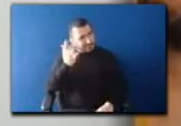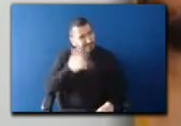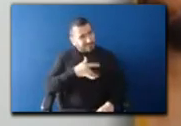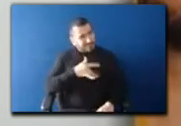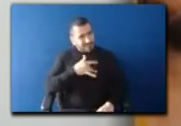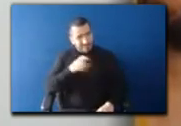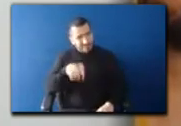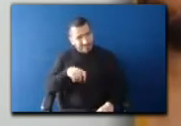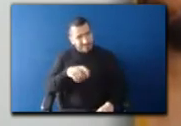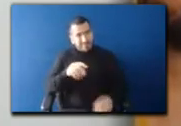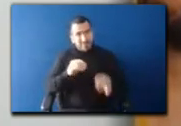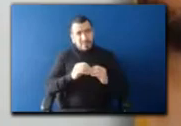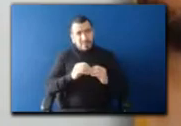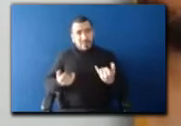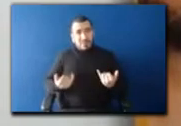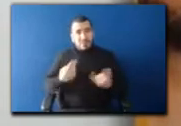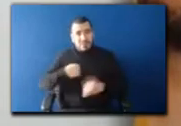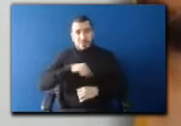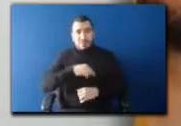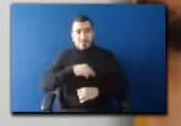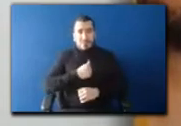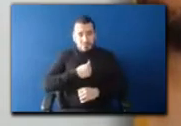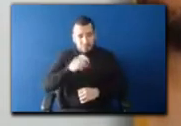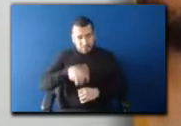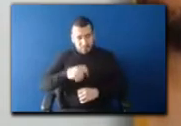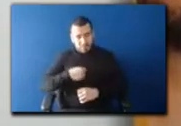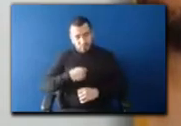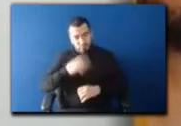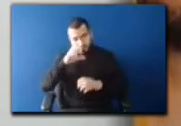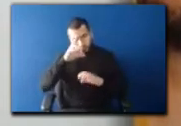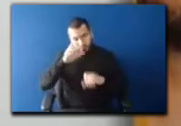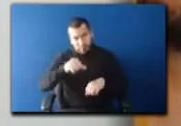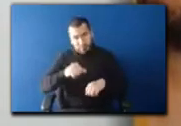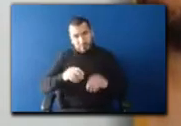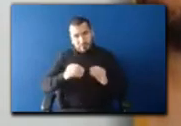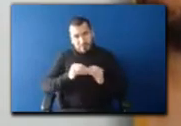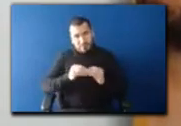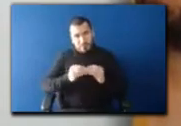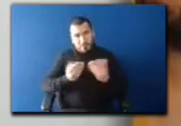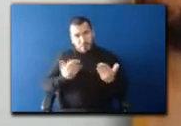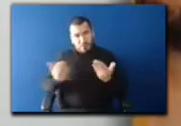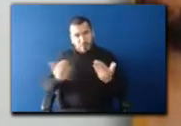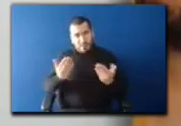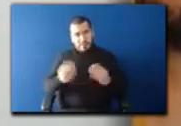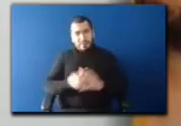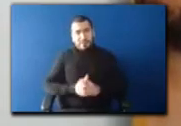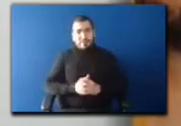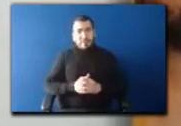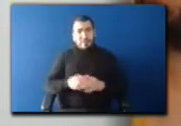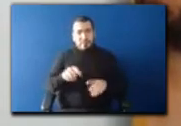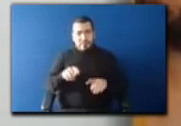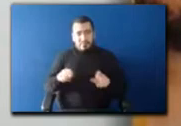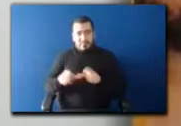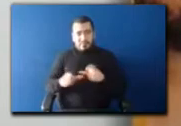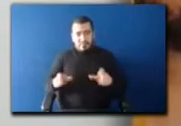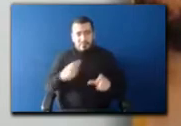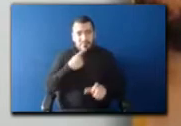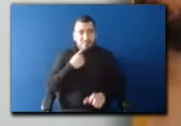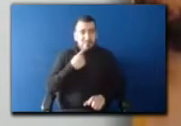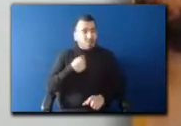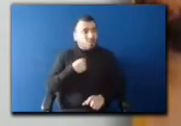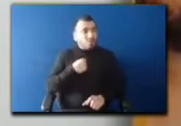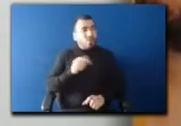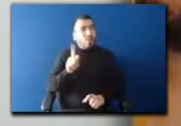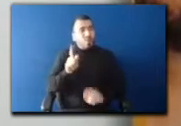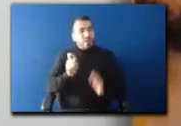creo que nosotros necesitamos empoderarnos mucho más para hacer comparabilidad. Hay mucha gente que dice, no, es que si yo pago solamente en una cuota, no me